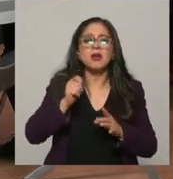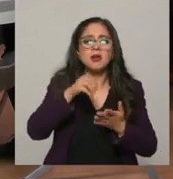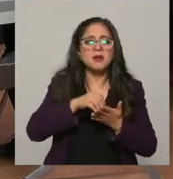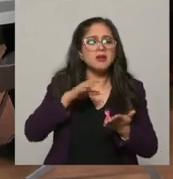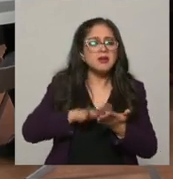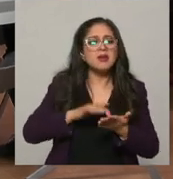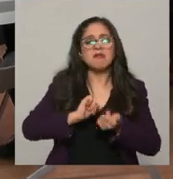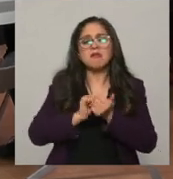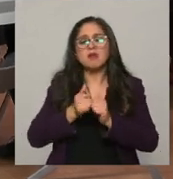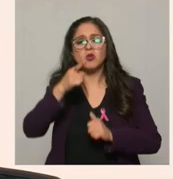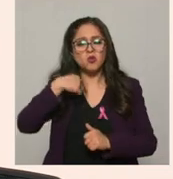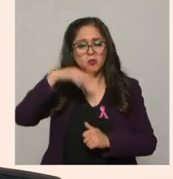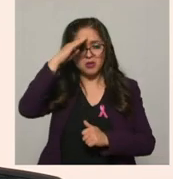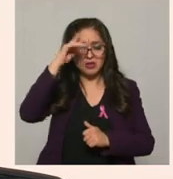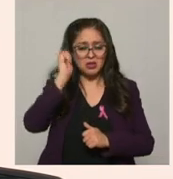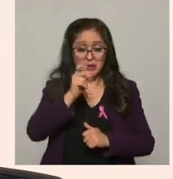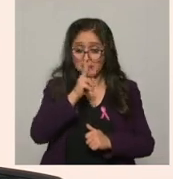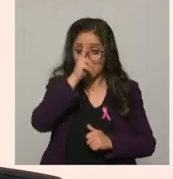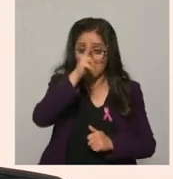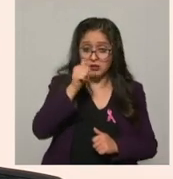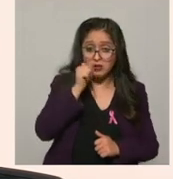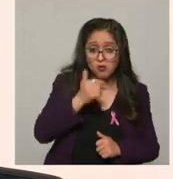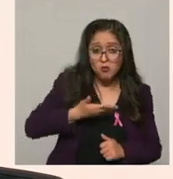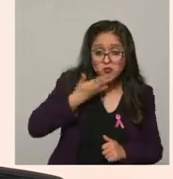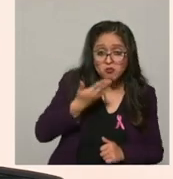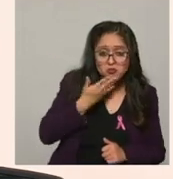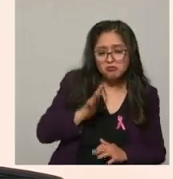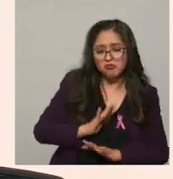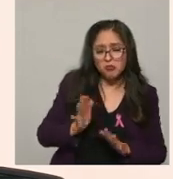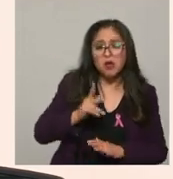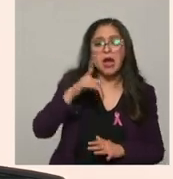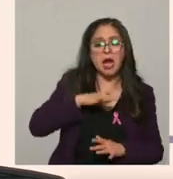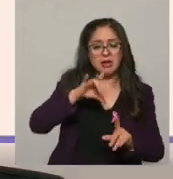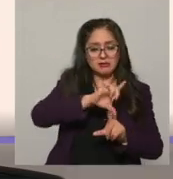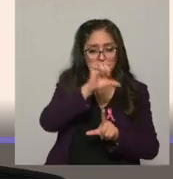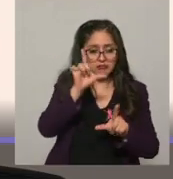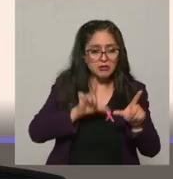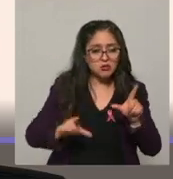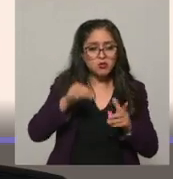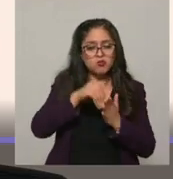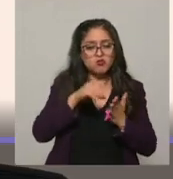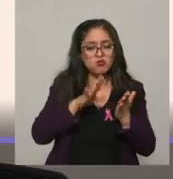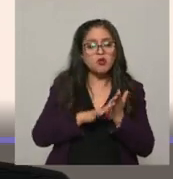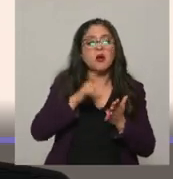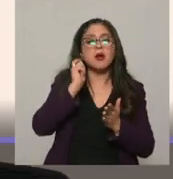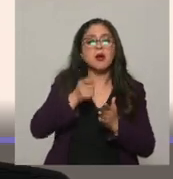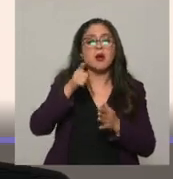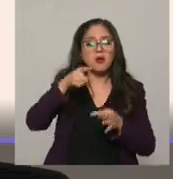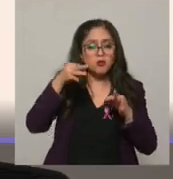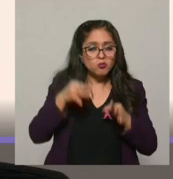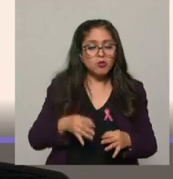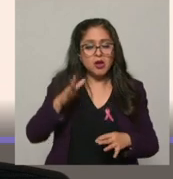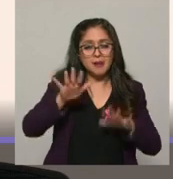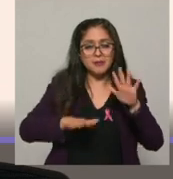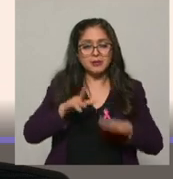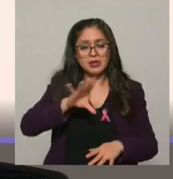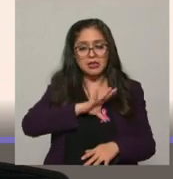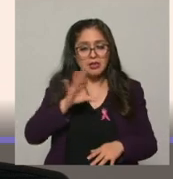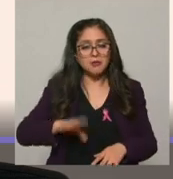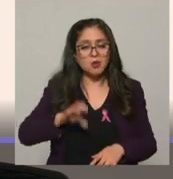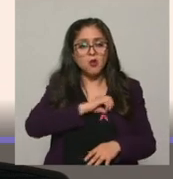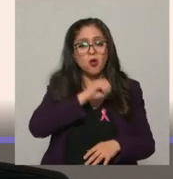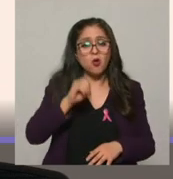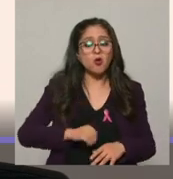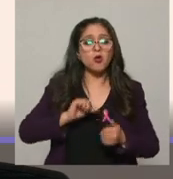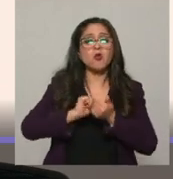registros, ¿no? No es que no existan violencias cotidianas, así como no existe un registro nacional, incluso local, oficial, de crímenes de odio o de